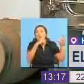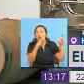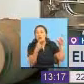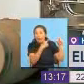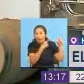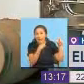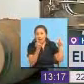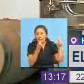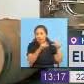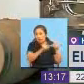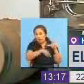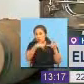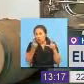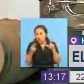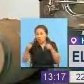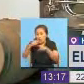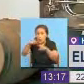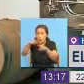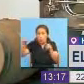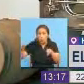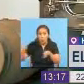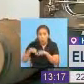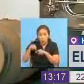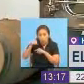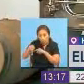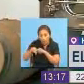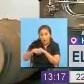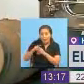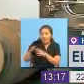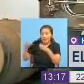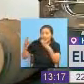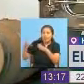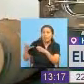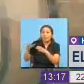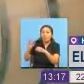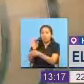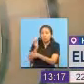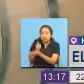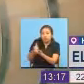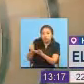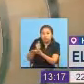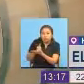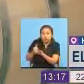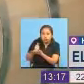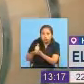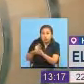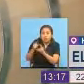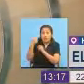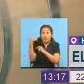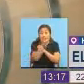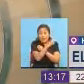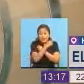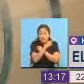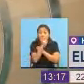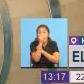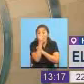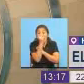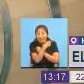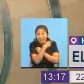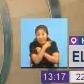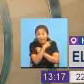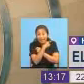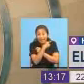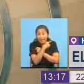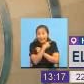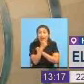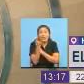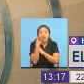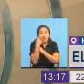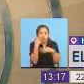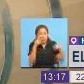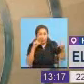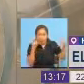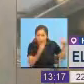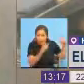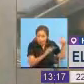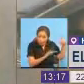tina de remontaje, los tachos de fermentación, tenemos unas barricas también ahí de madera, de roble, no sé si lo pueden